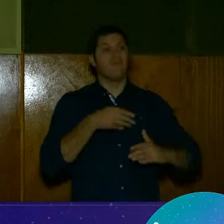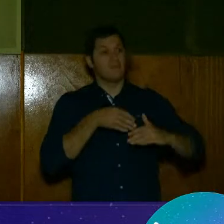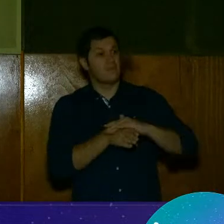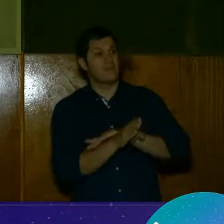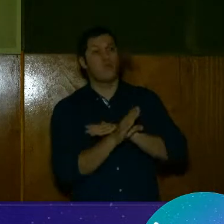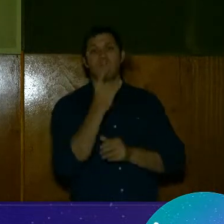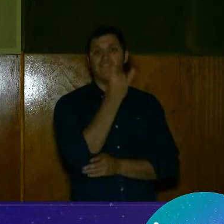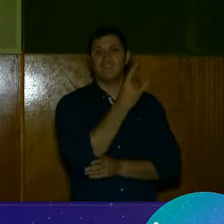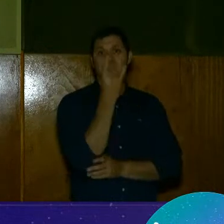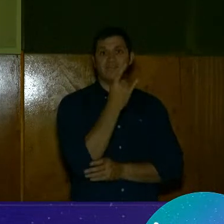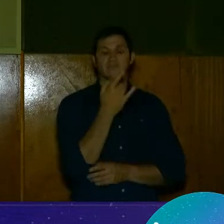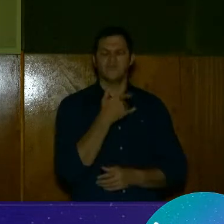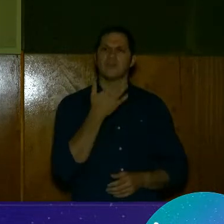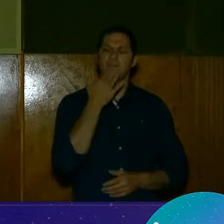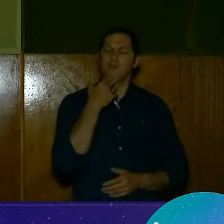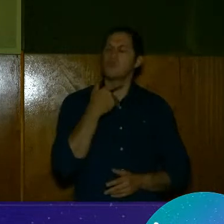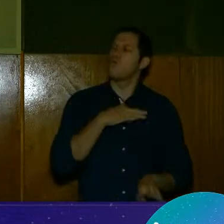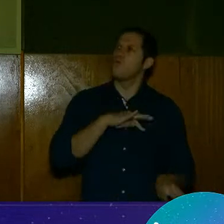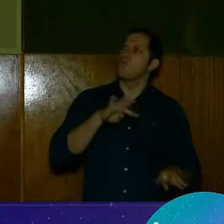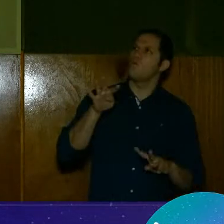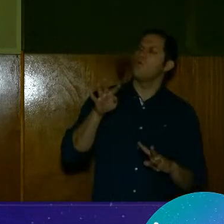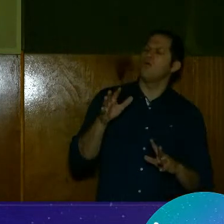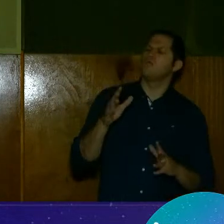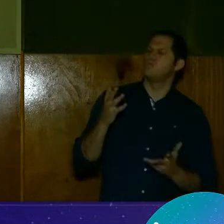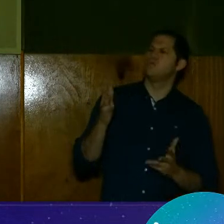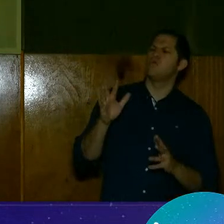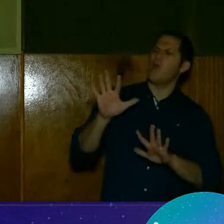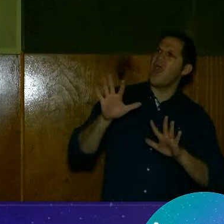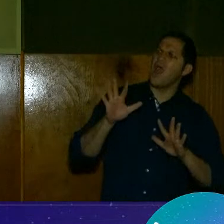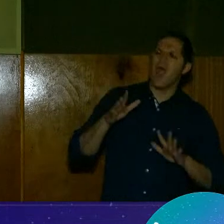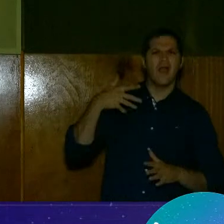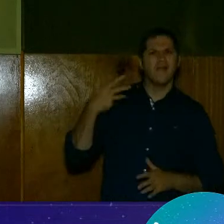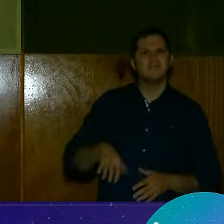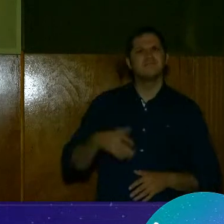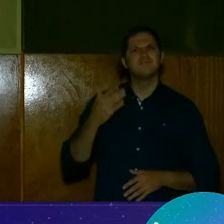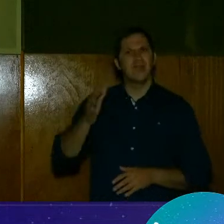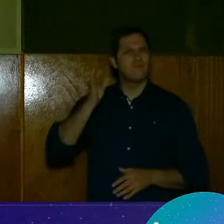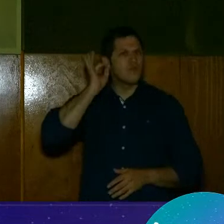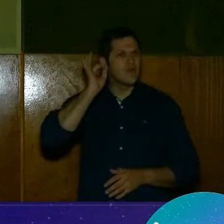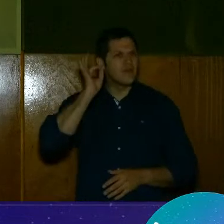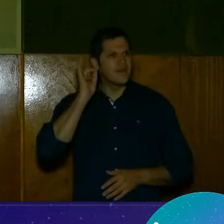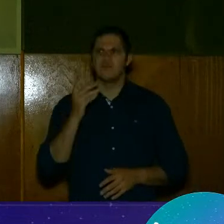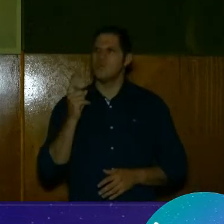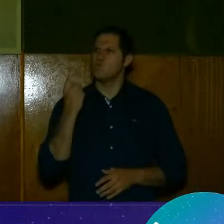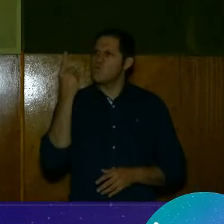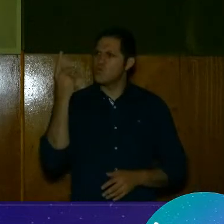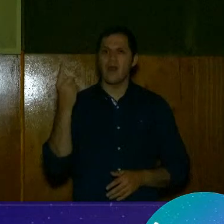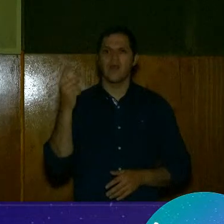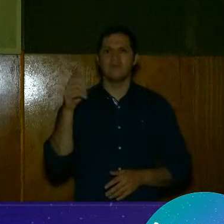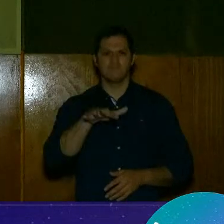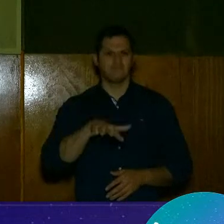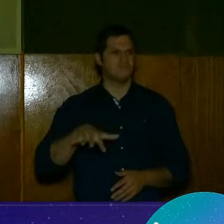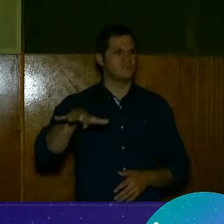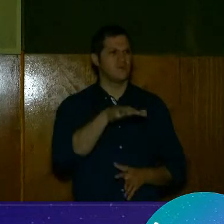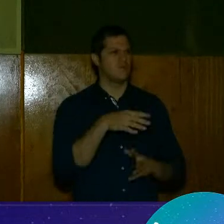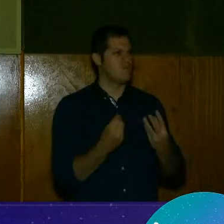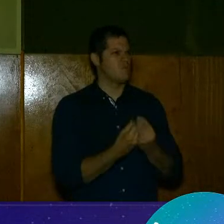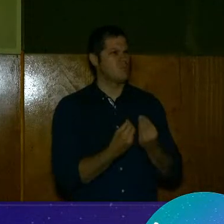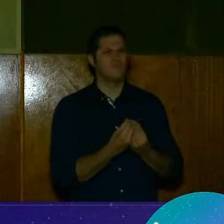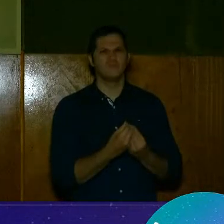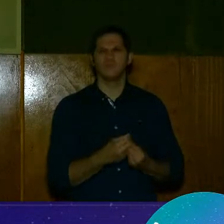y también eso es otra persona que abre puertas todas estas mujeres abren puertas cuando yo entré a la